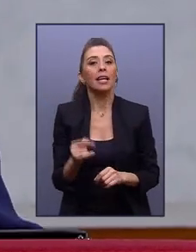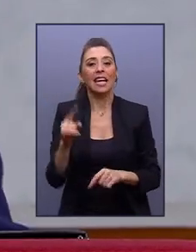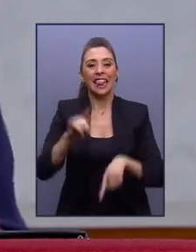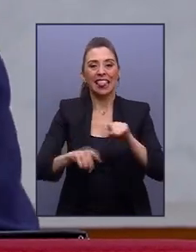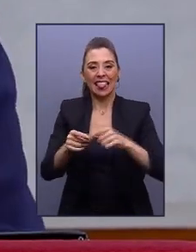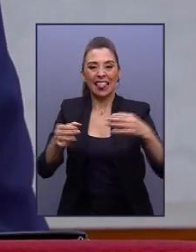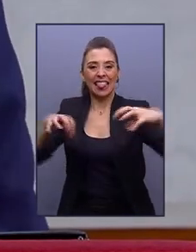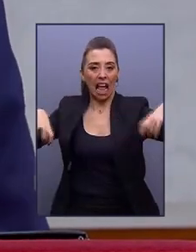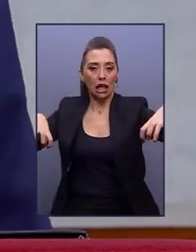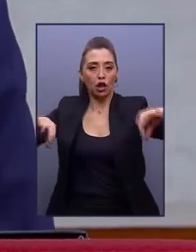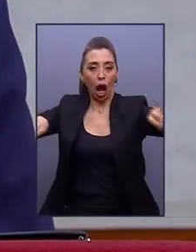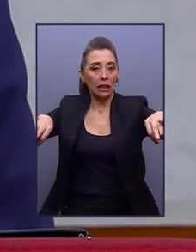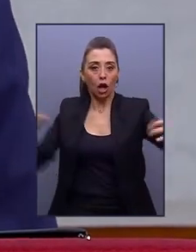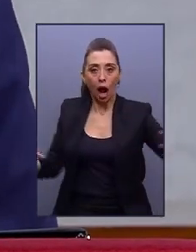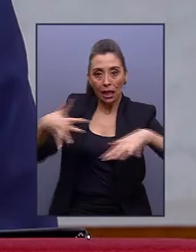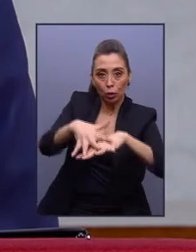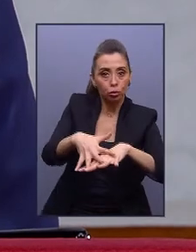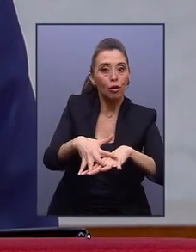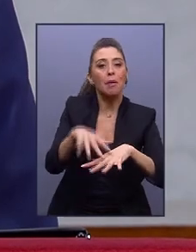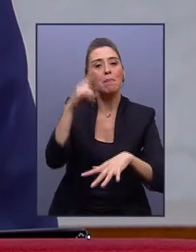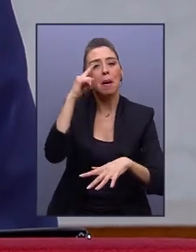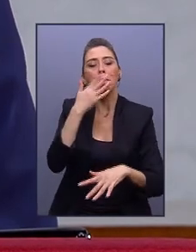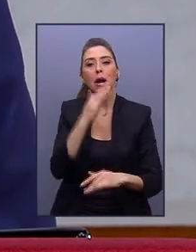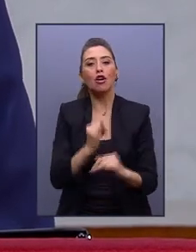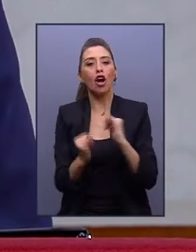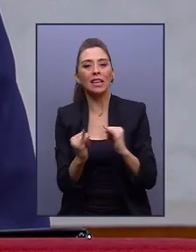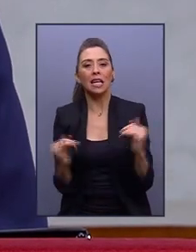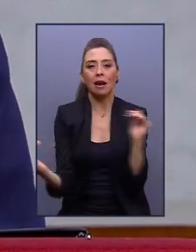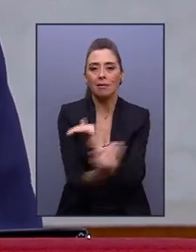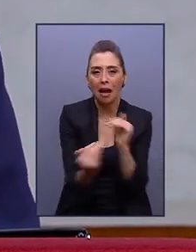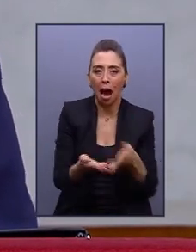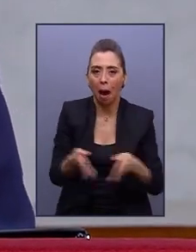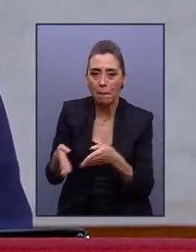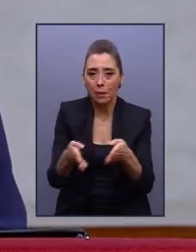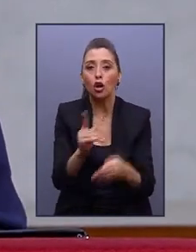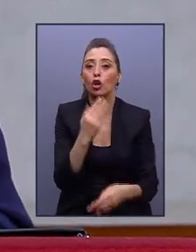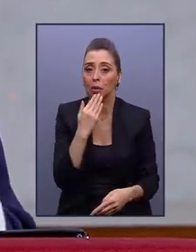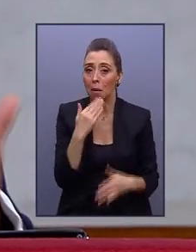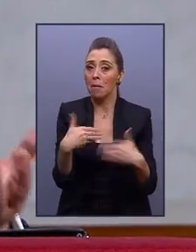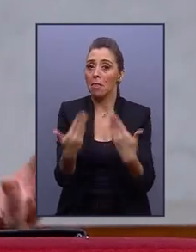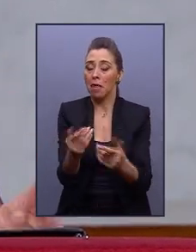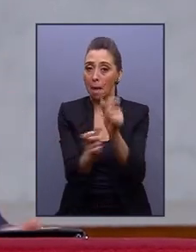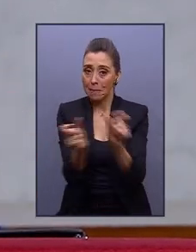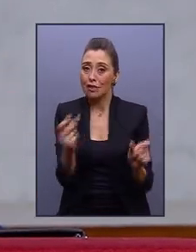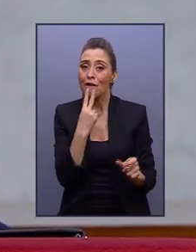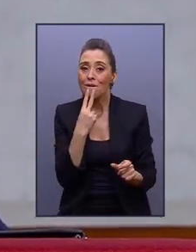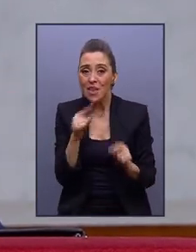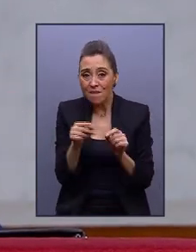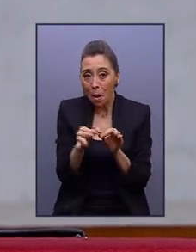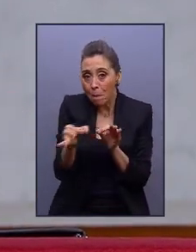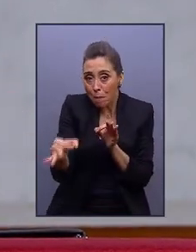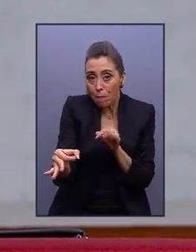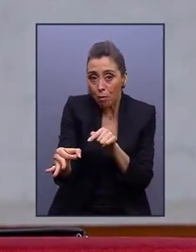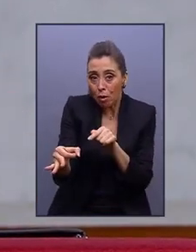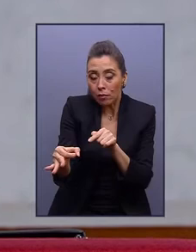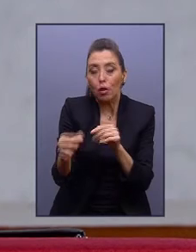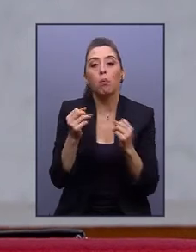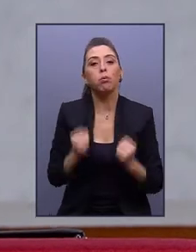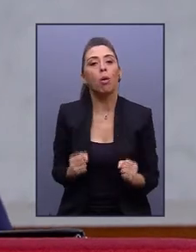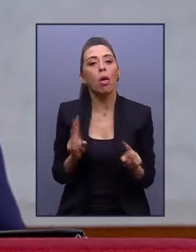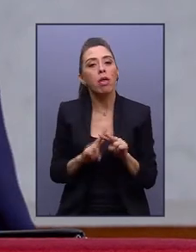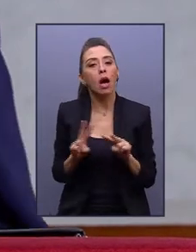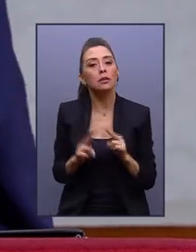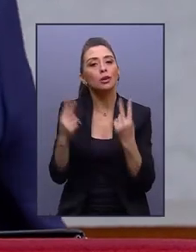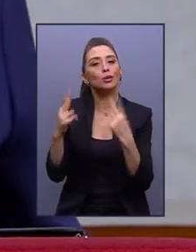no pasa únicamente por mejorar la conectividad, también pasa por dar a los habitantes la posibilidad de llevar